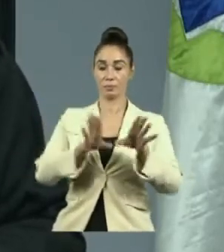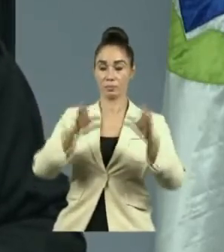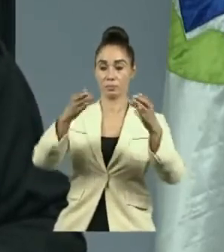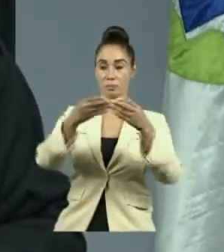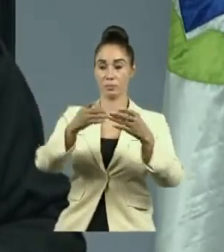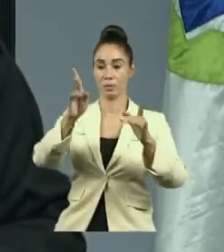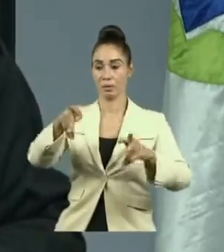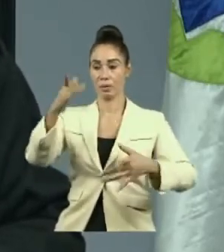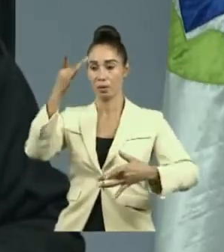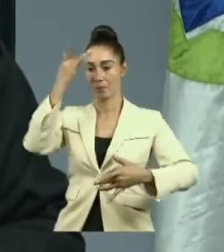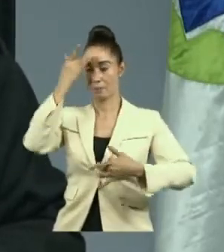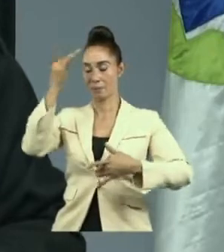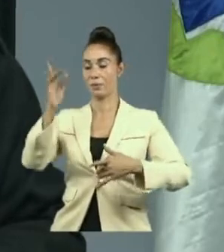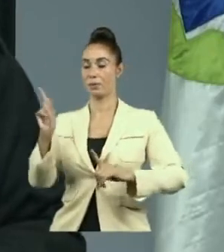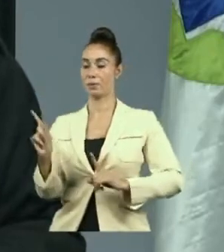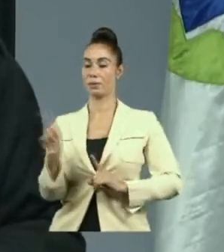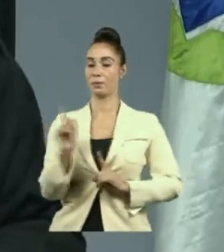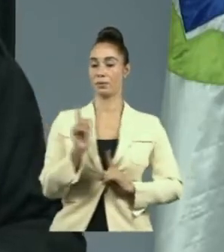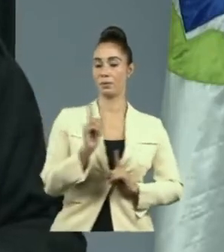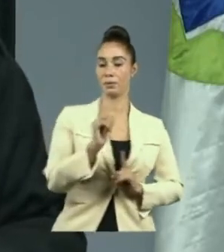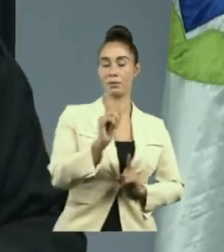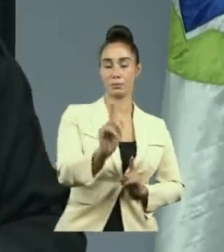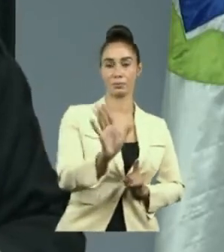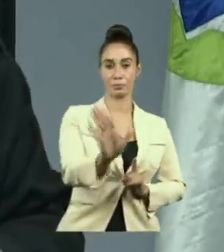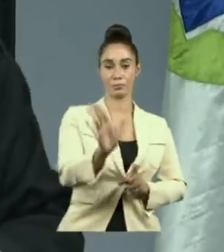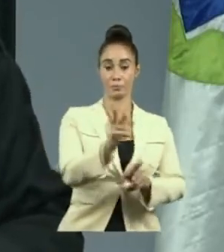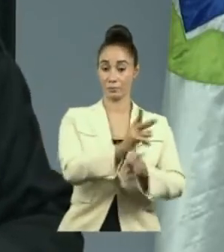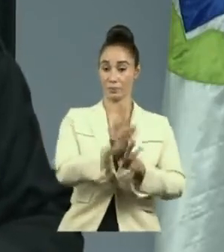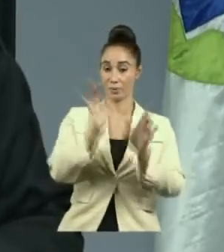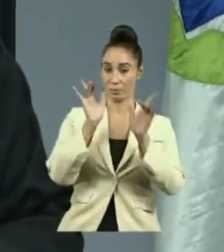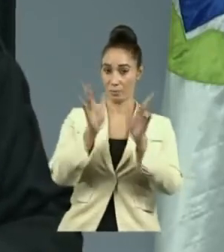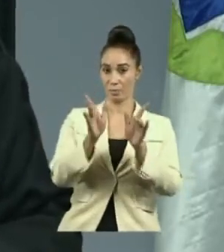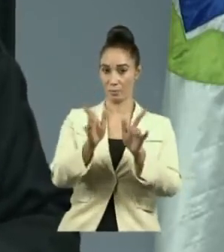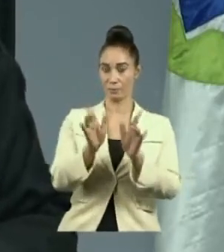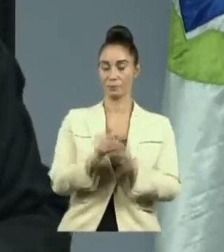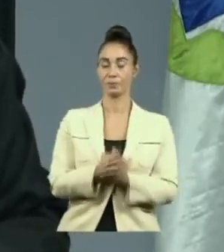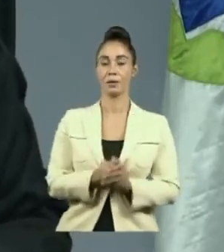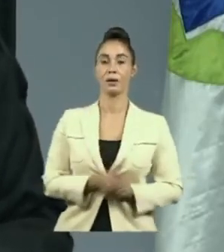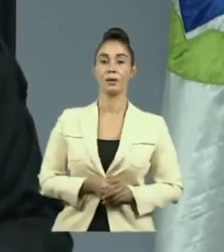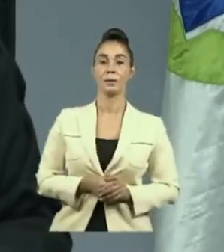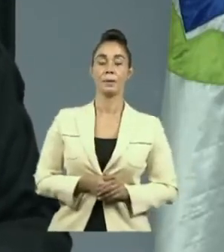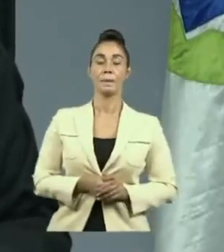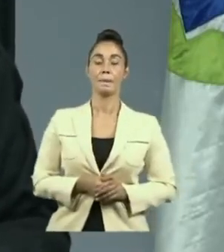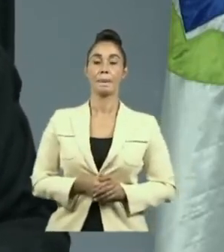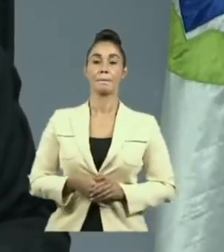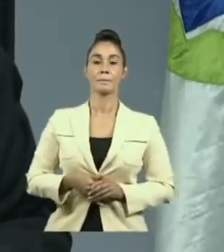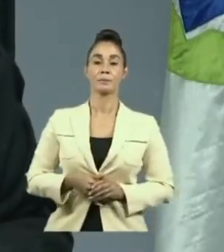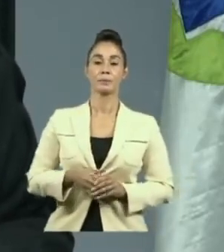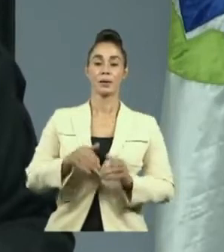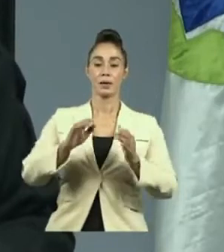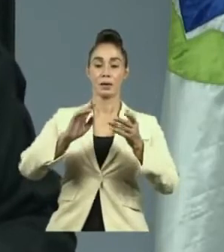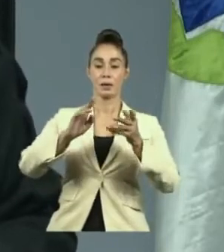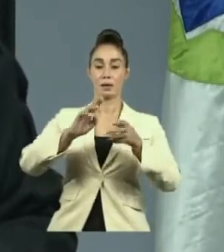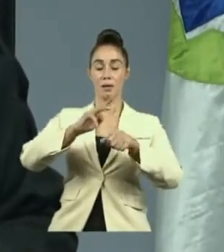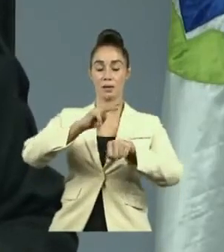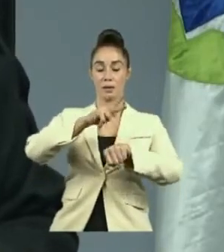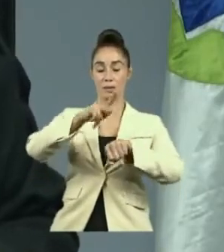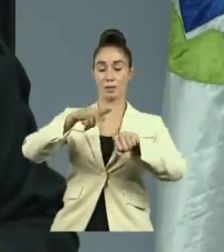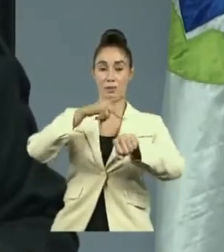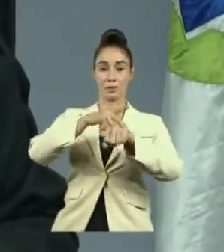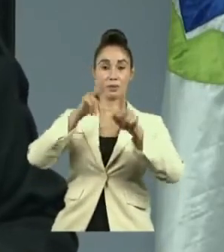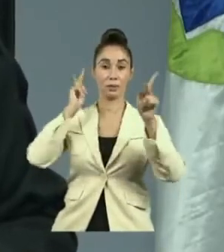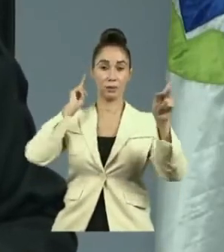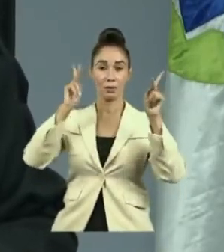eso en el día de ayer vamos a disponer de dos centros en la provincia de puerto plata